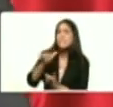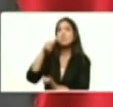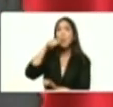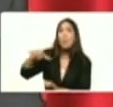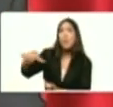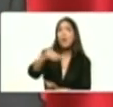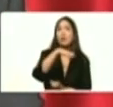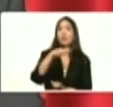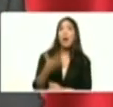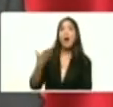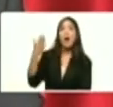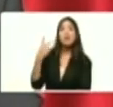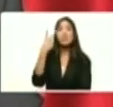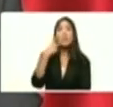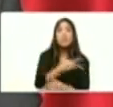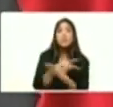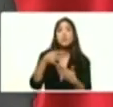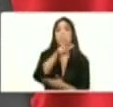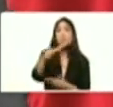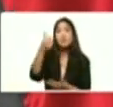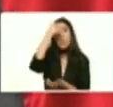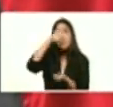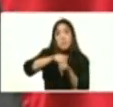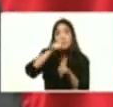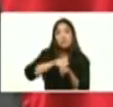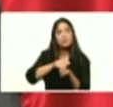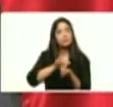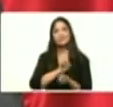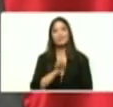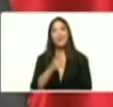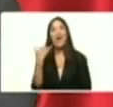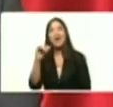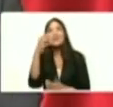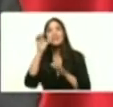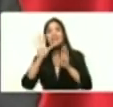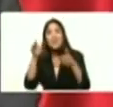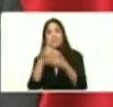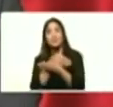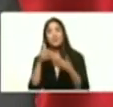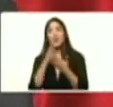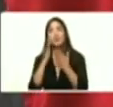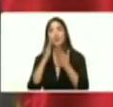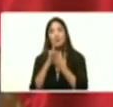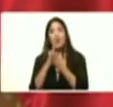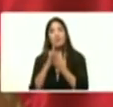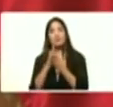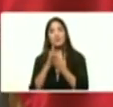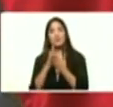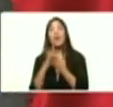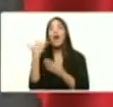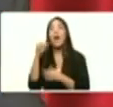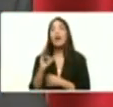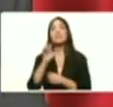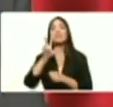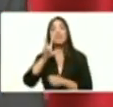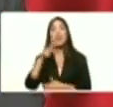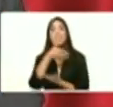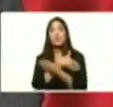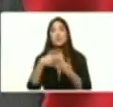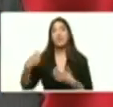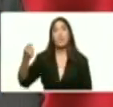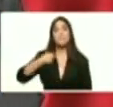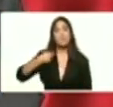que tenía dos millones de analfabetos, este es un pueblo, tiene diez millones de estudiantes, las aulas, este es un pueblo, que tiene tres millones de pensionados,